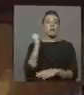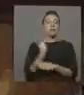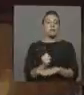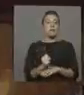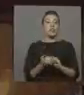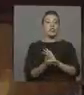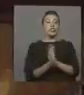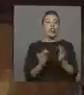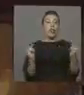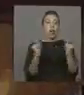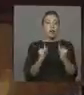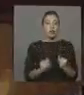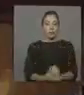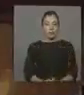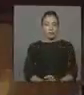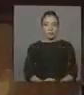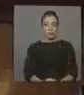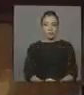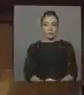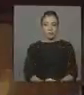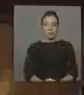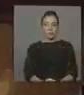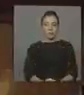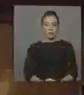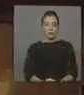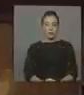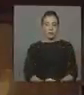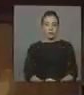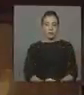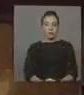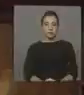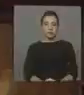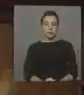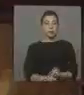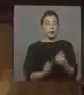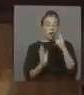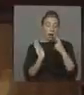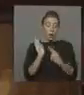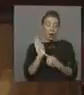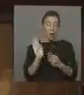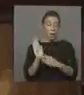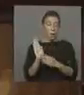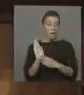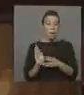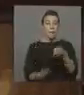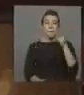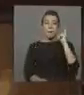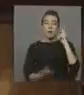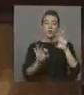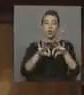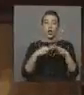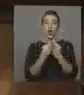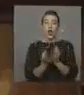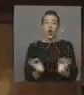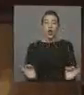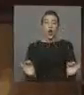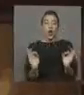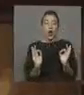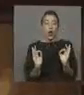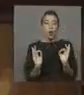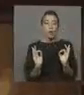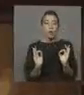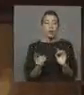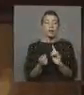sus modalidades. Los hechos han demostrado que la prohibición absoluta y